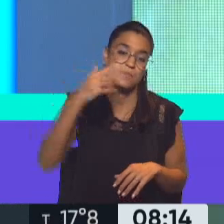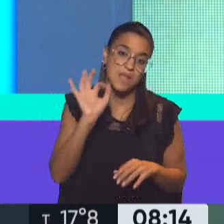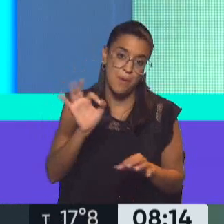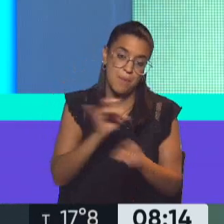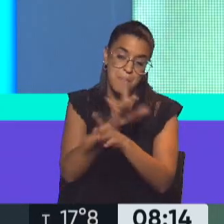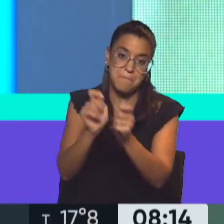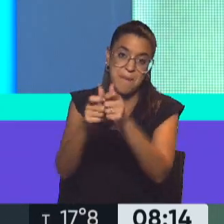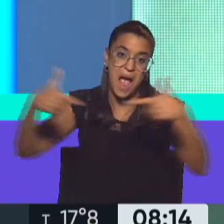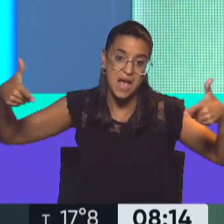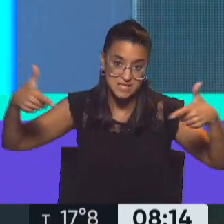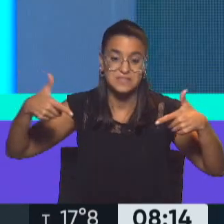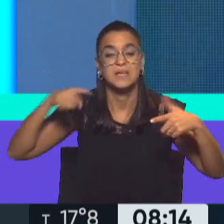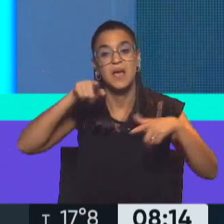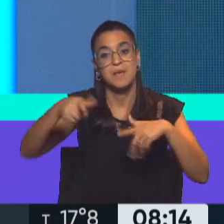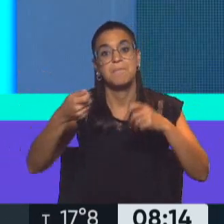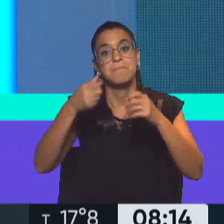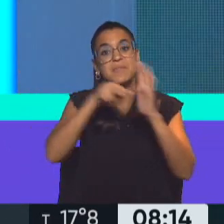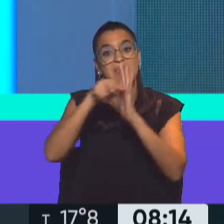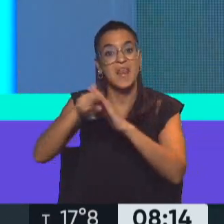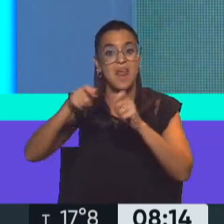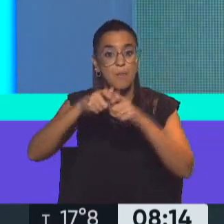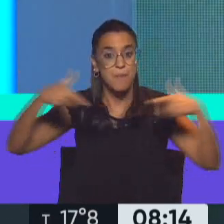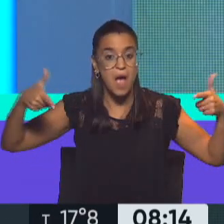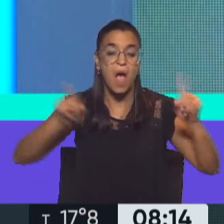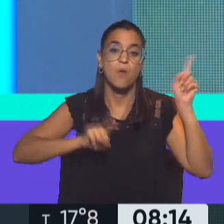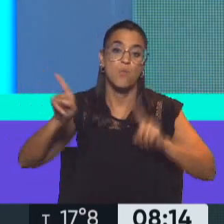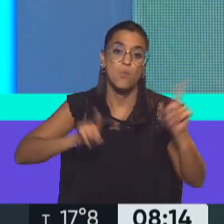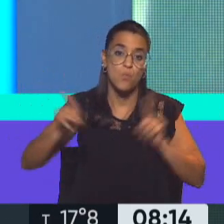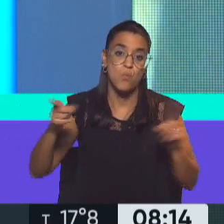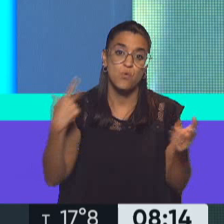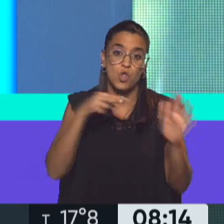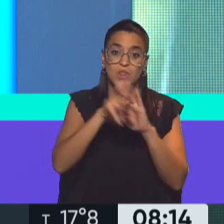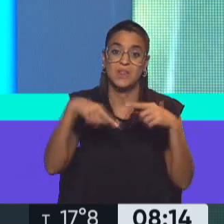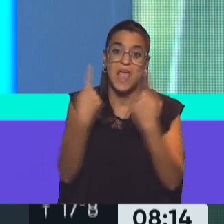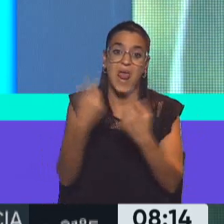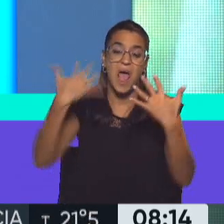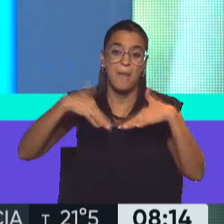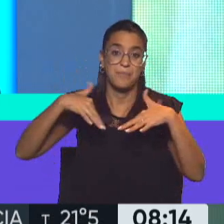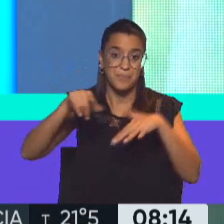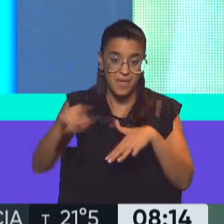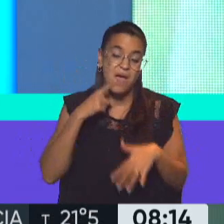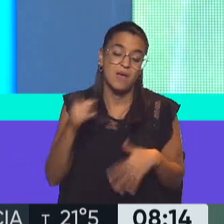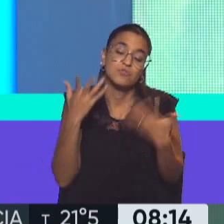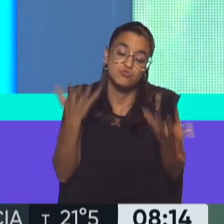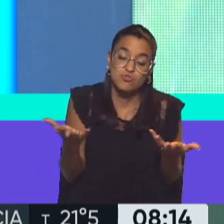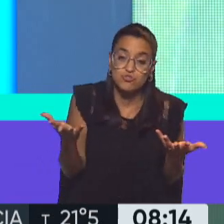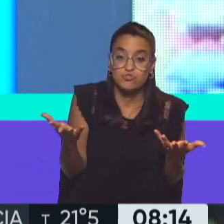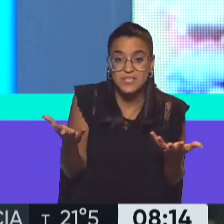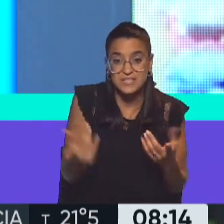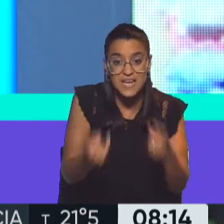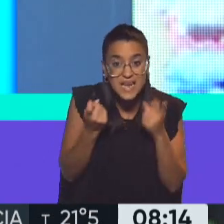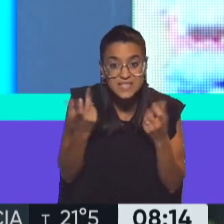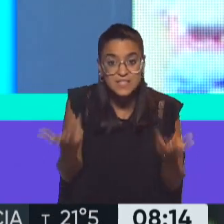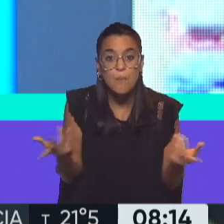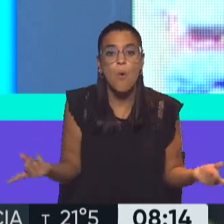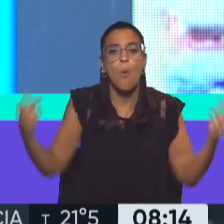casos, sabemos que va a haber entonces más internados, lamentablemente algunos van a llegar a terapia, así que la potencial necesidad